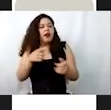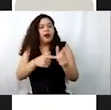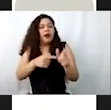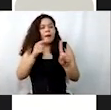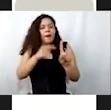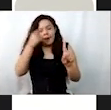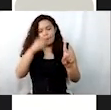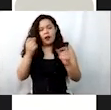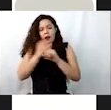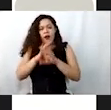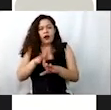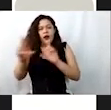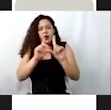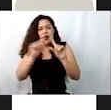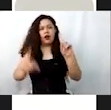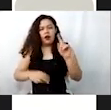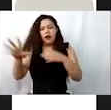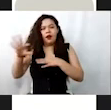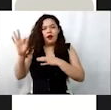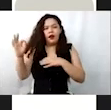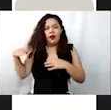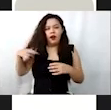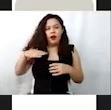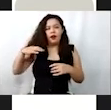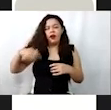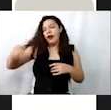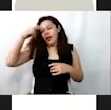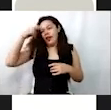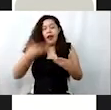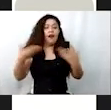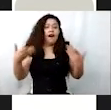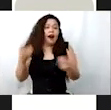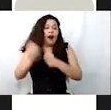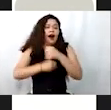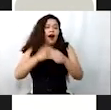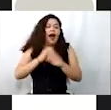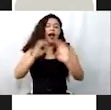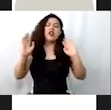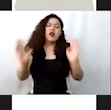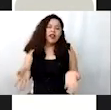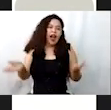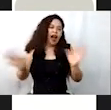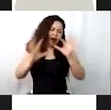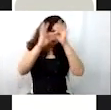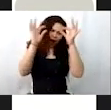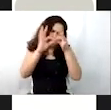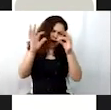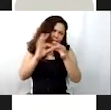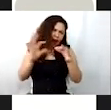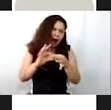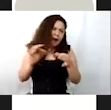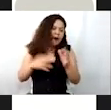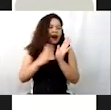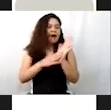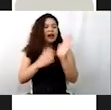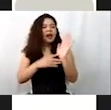Nacional Voluntario de México se hizo así este año. Todo esto está detallado en este documento, que si